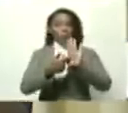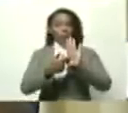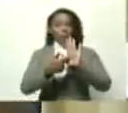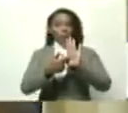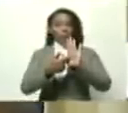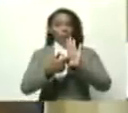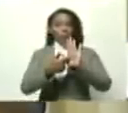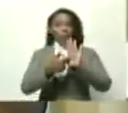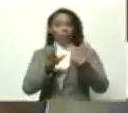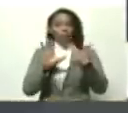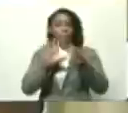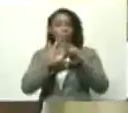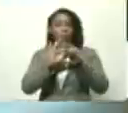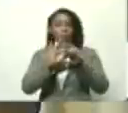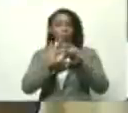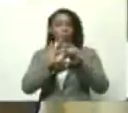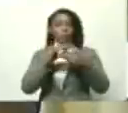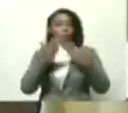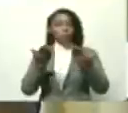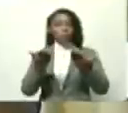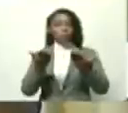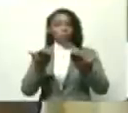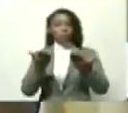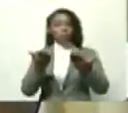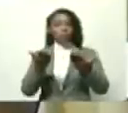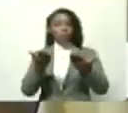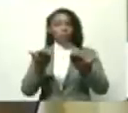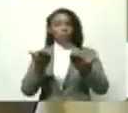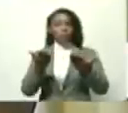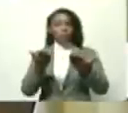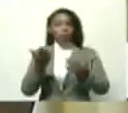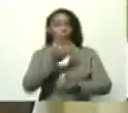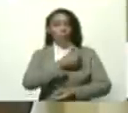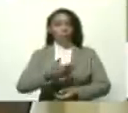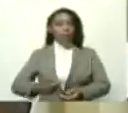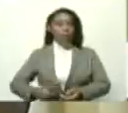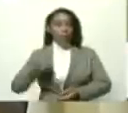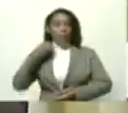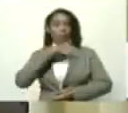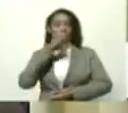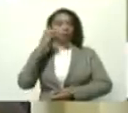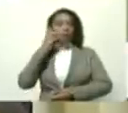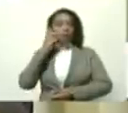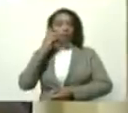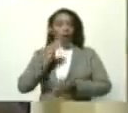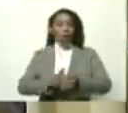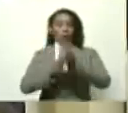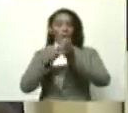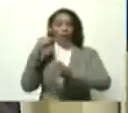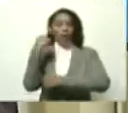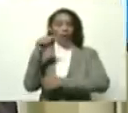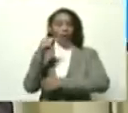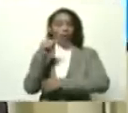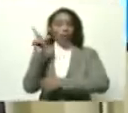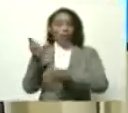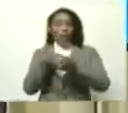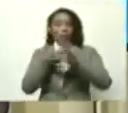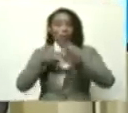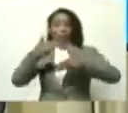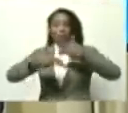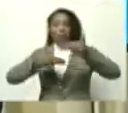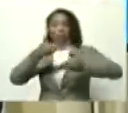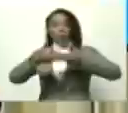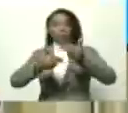la vinculación de el presidente Iván Duque con los líderes negativos de las bandas